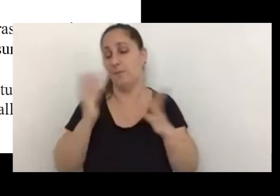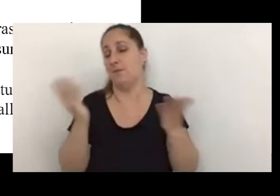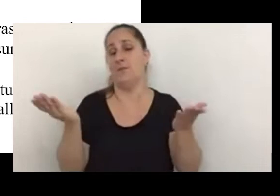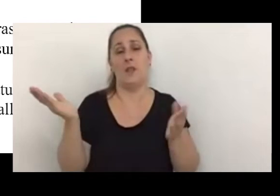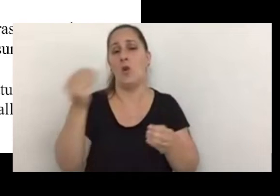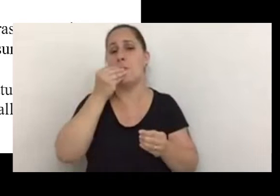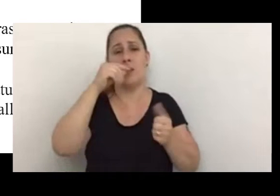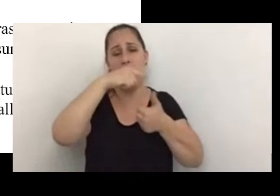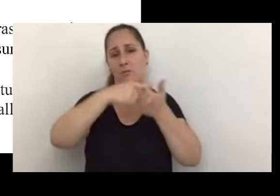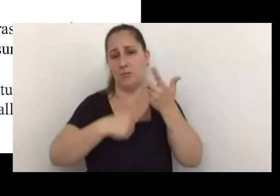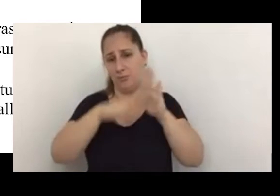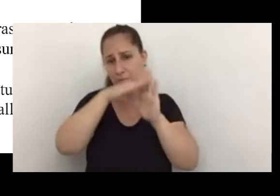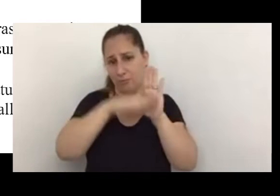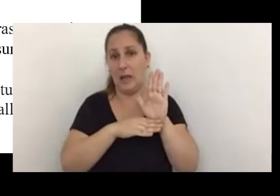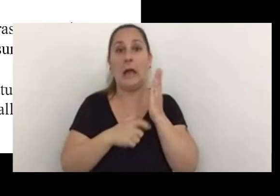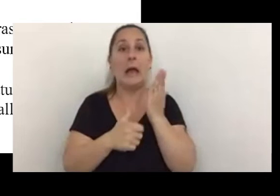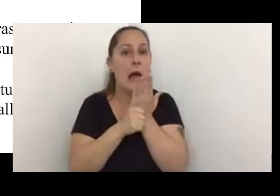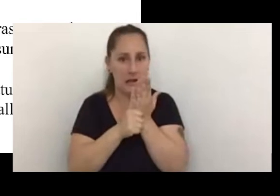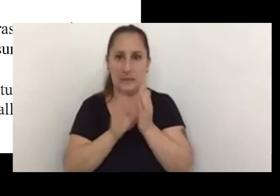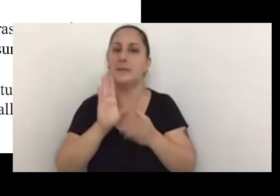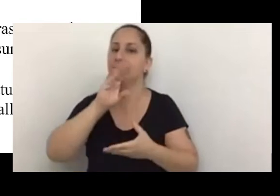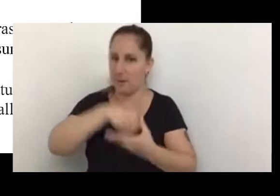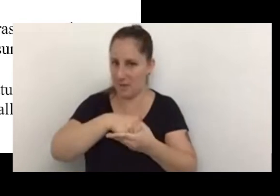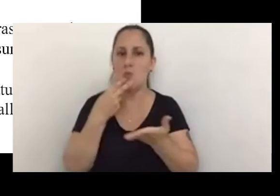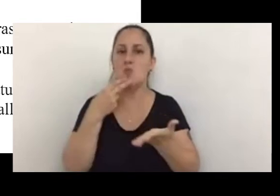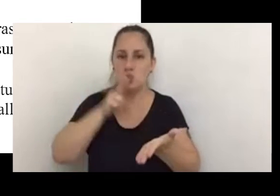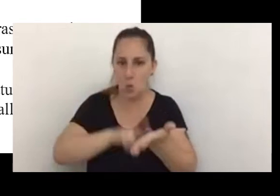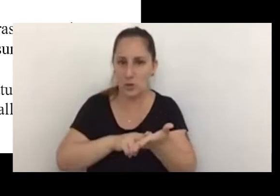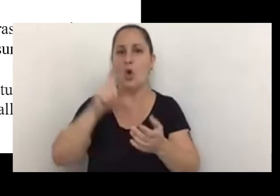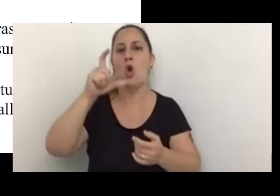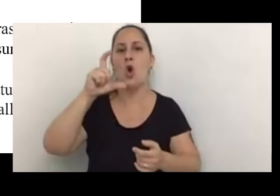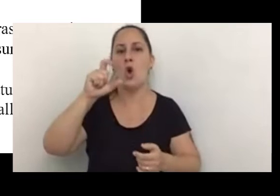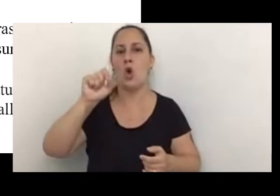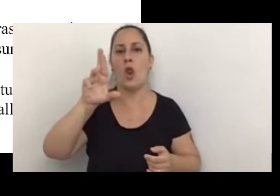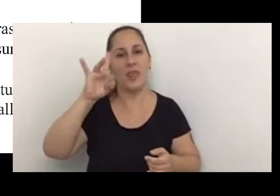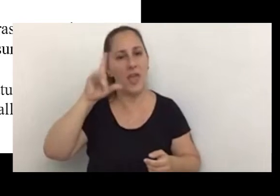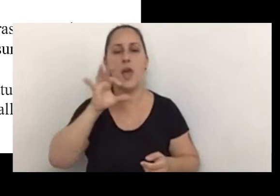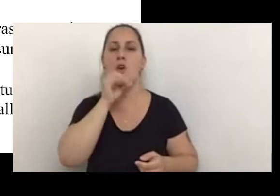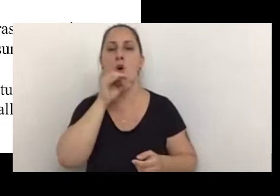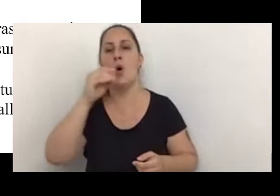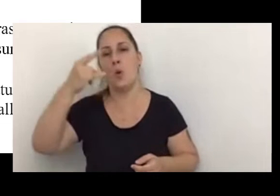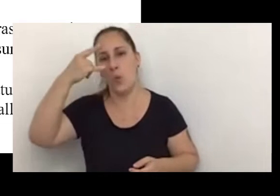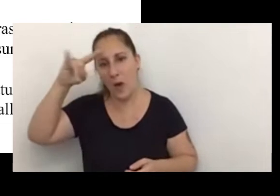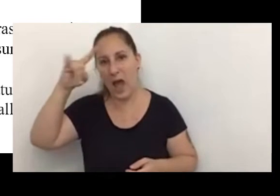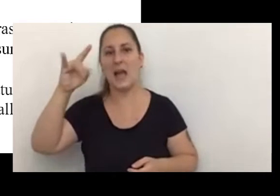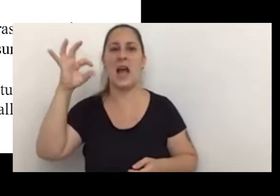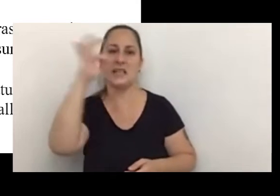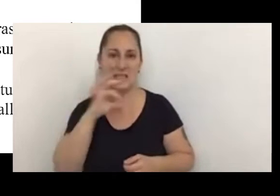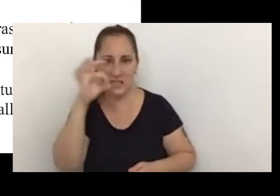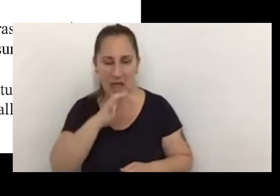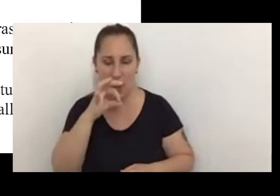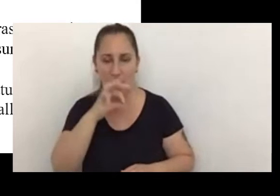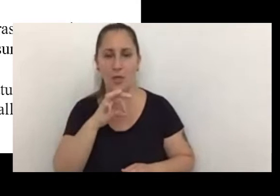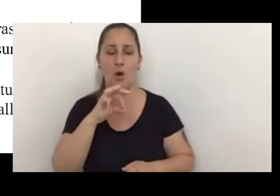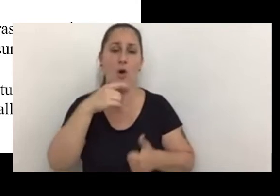las carnes no escapan a los impuestos, ya sea cordero, carne de vaca, carne de cerdo, se debe pagar